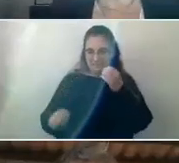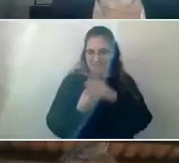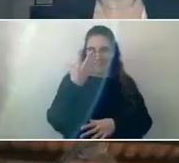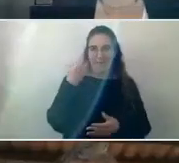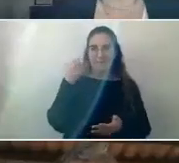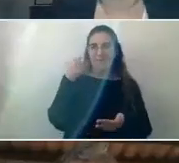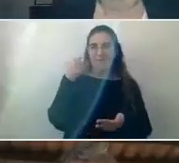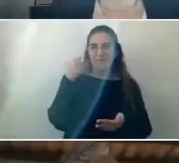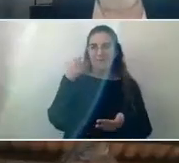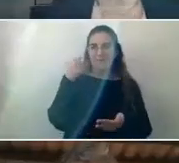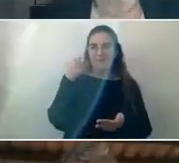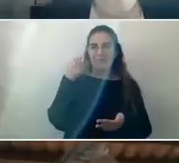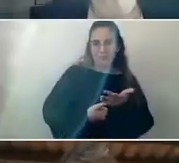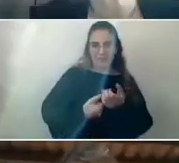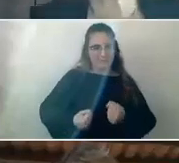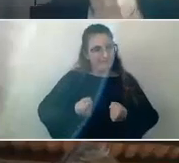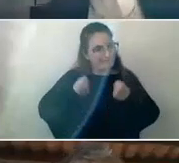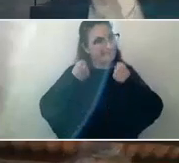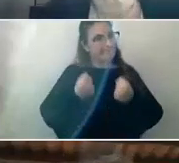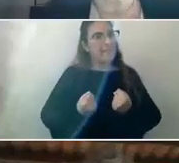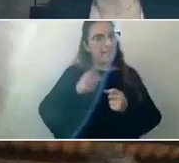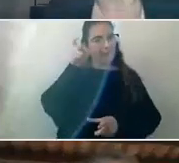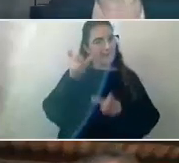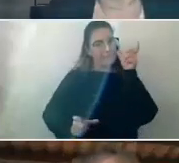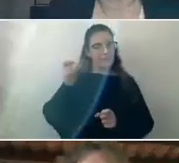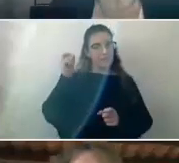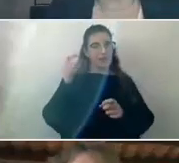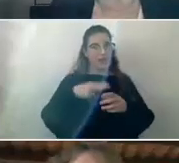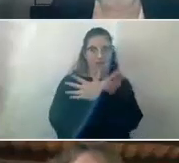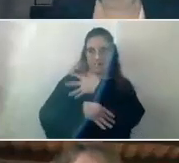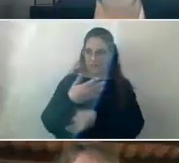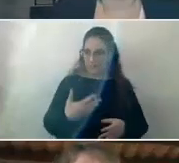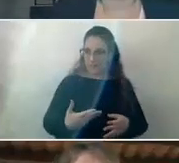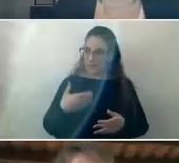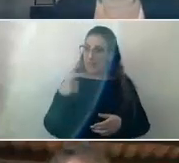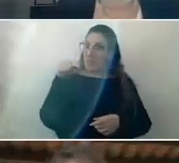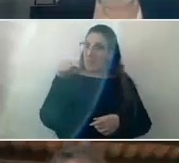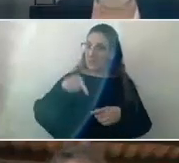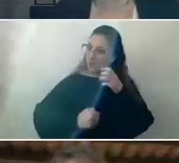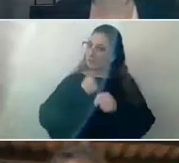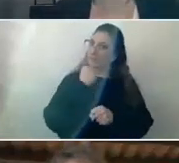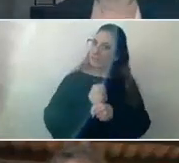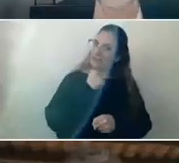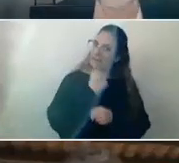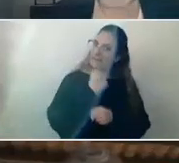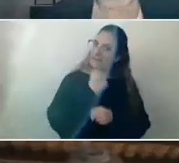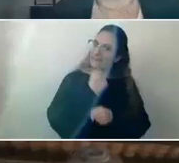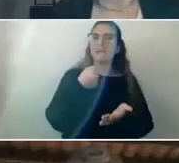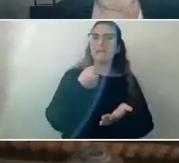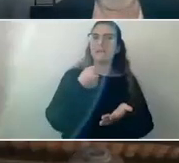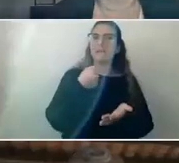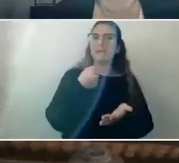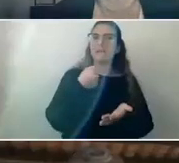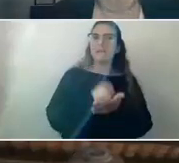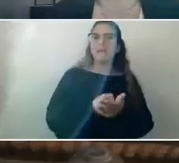personas con discapacidad que siguen luchando por recuperar su visibilidad